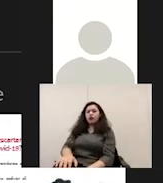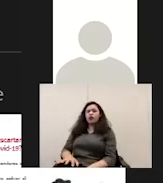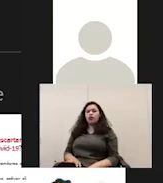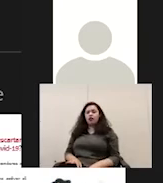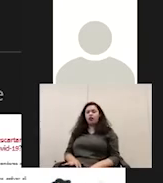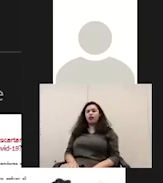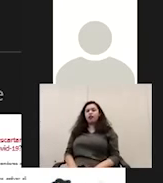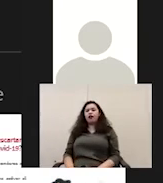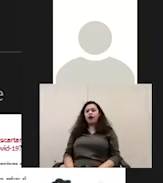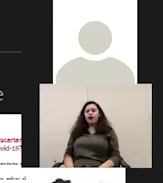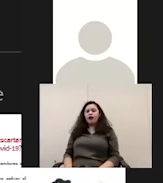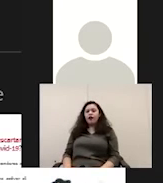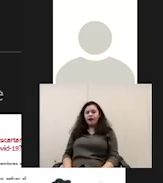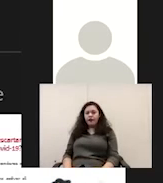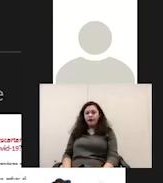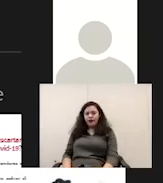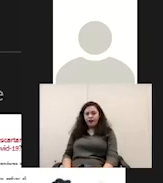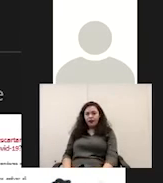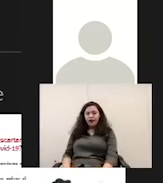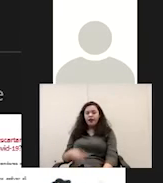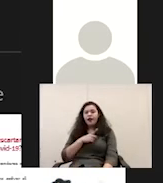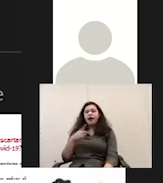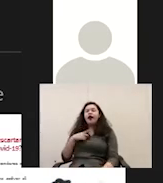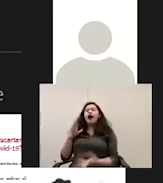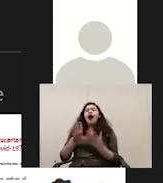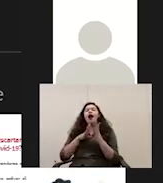Entonces, bueno, hay que tener un protocolo,